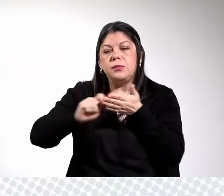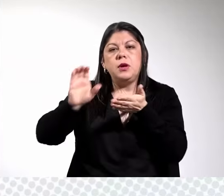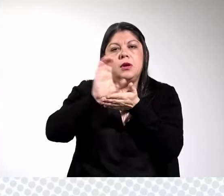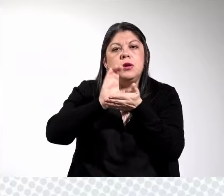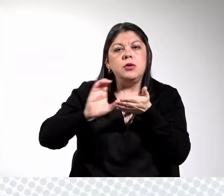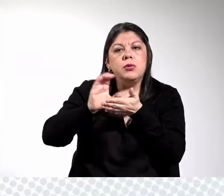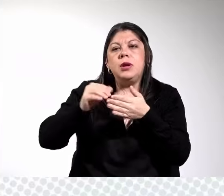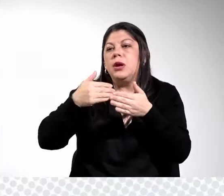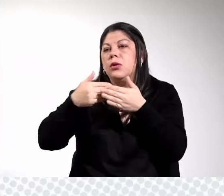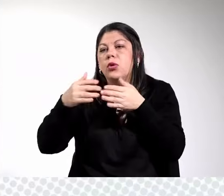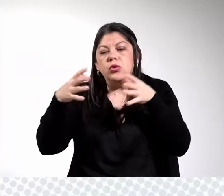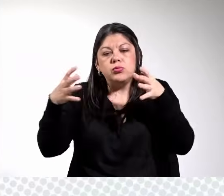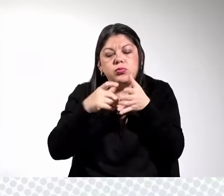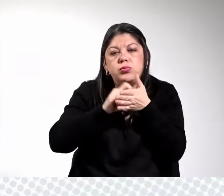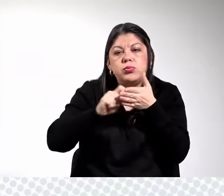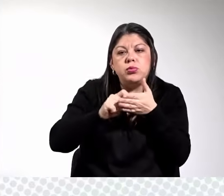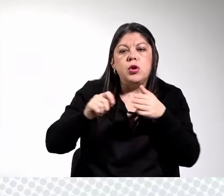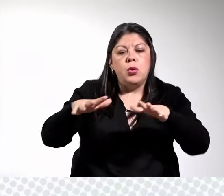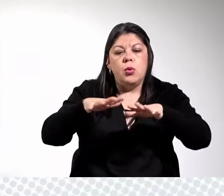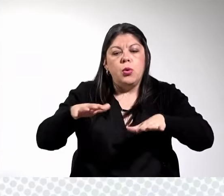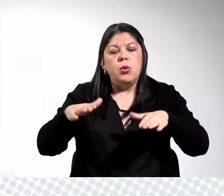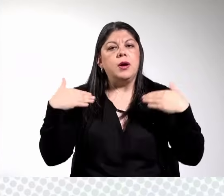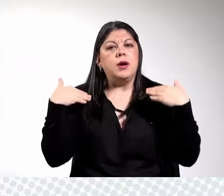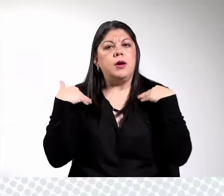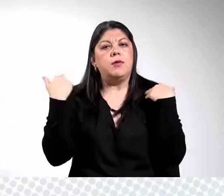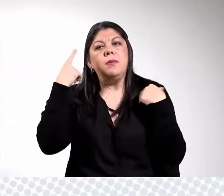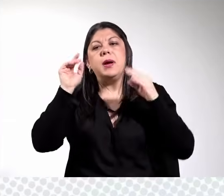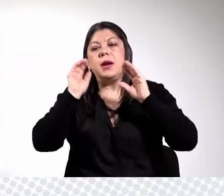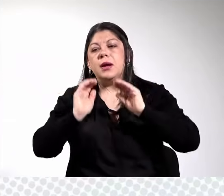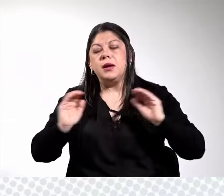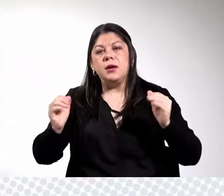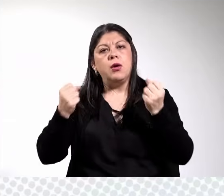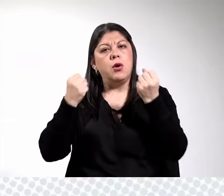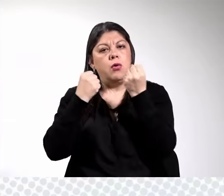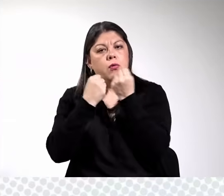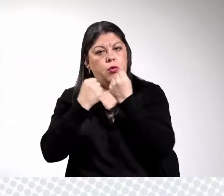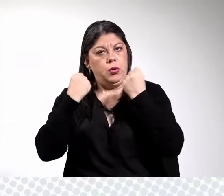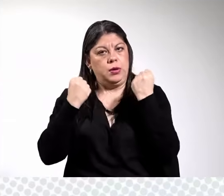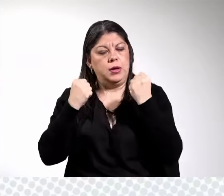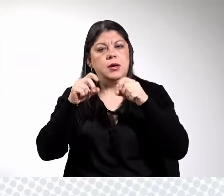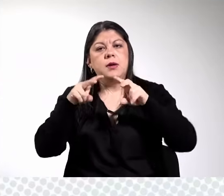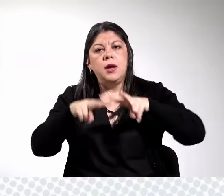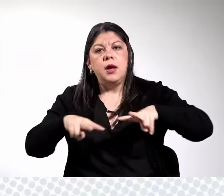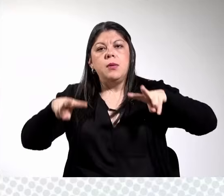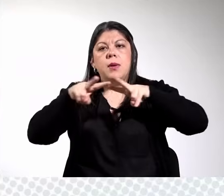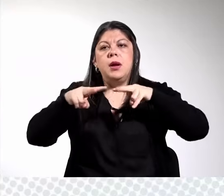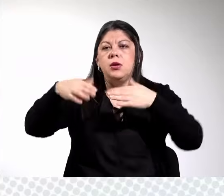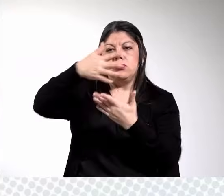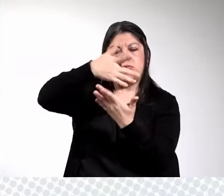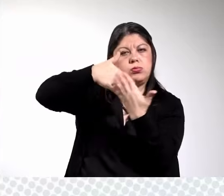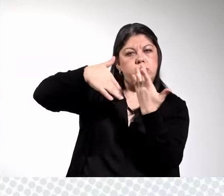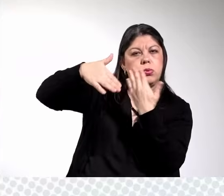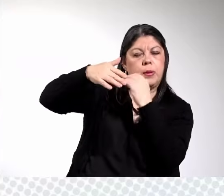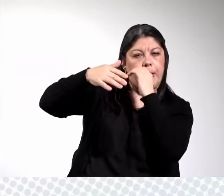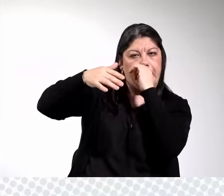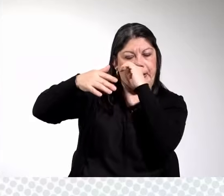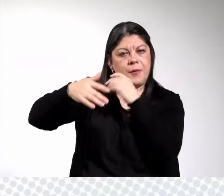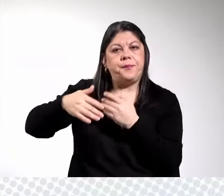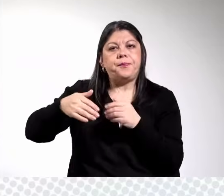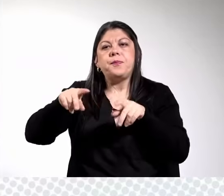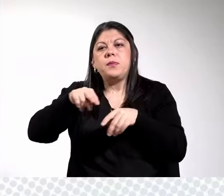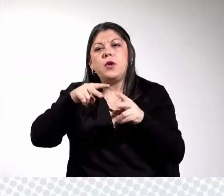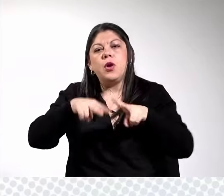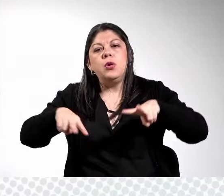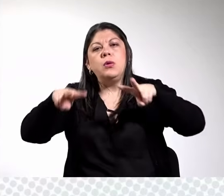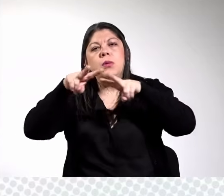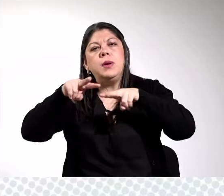de cualquier centro un centro feliz para la niñez, fortalecer sus valores de convivencia, esos valores de compañerismo,